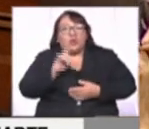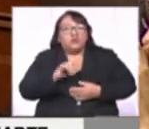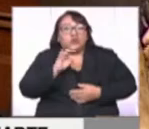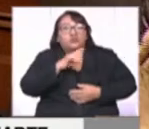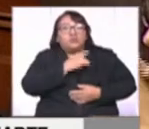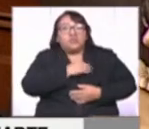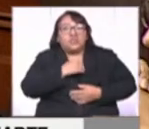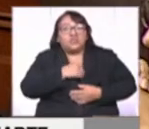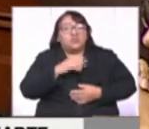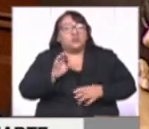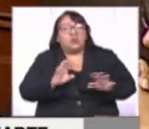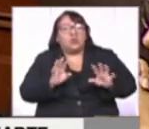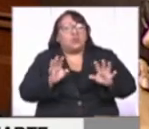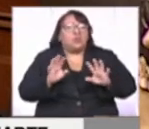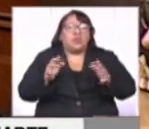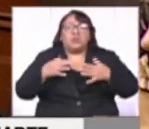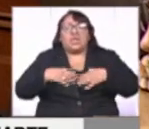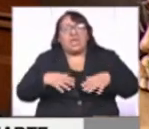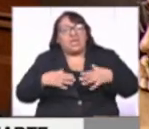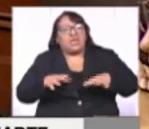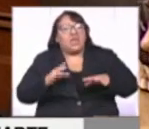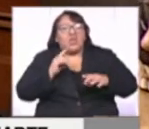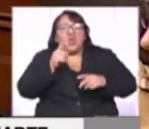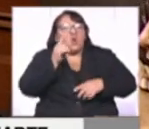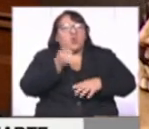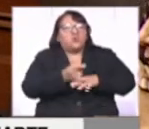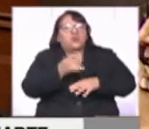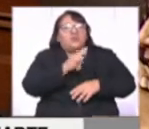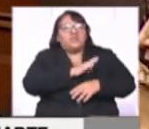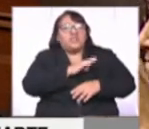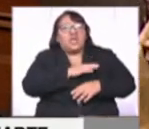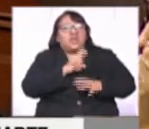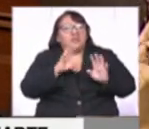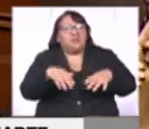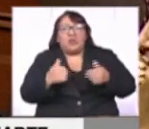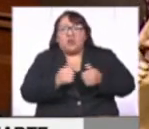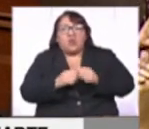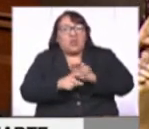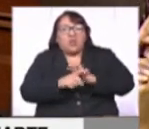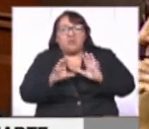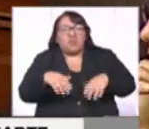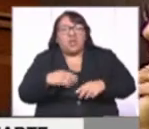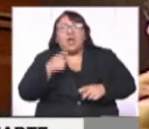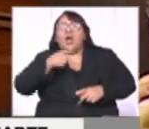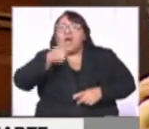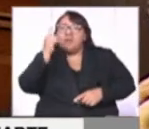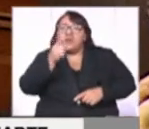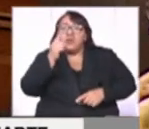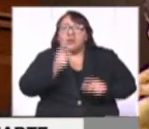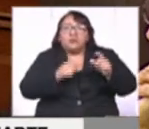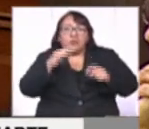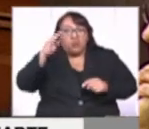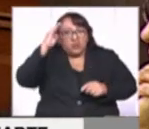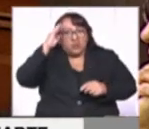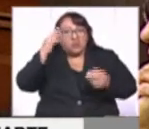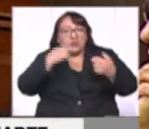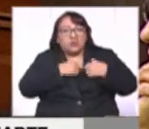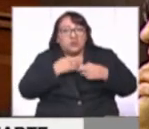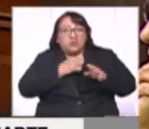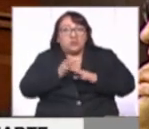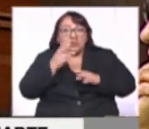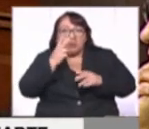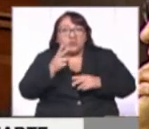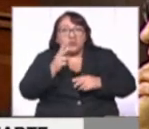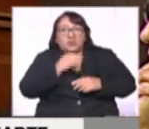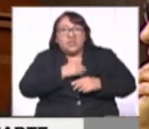ministros para minimizar el caso, acusa a la Fiscalía de acciones fuera de la ley, amenaza al personal policial a cargo del operativo. Hemos visto a